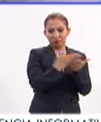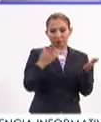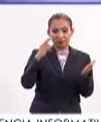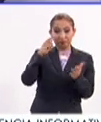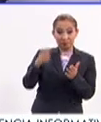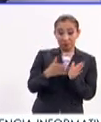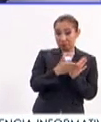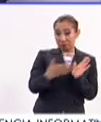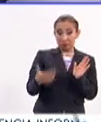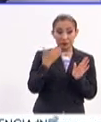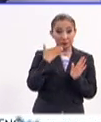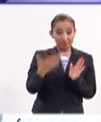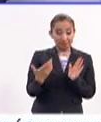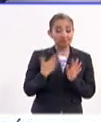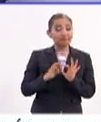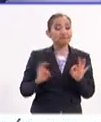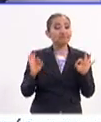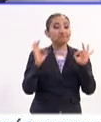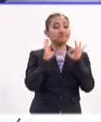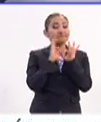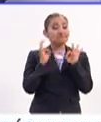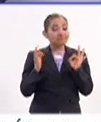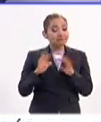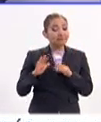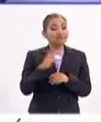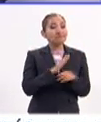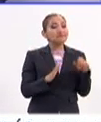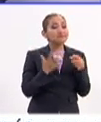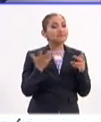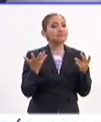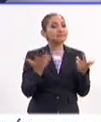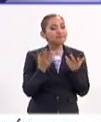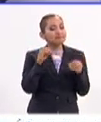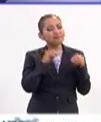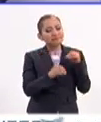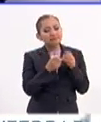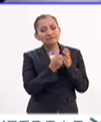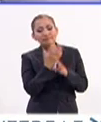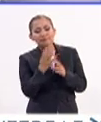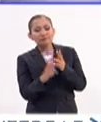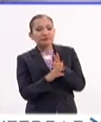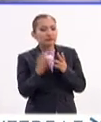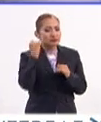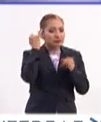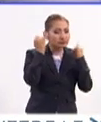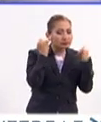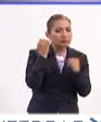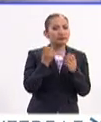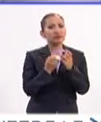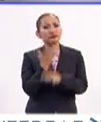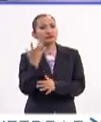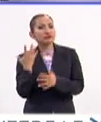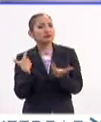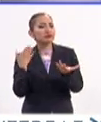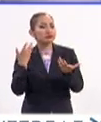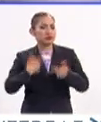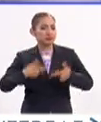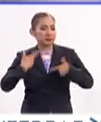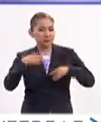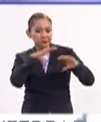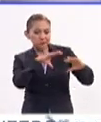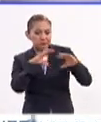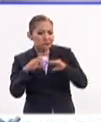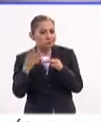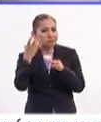momento, hasta la fecha, parte esencial de la generación de nuevos cuadros ideológicos, de nuevos cuadros de pensadores, de